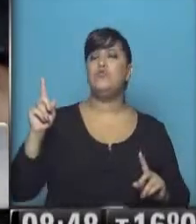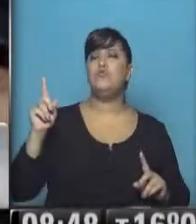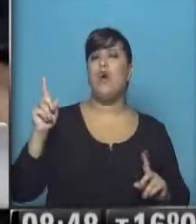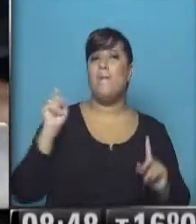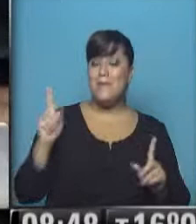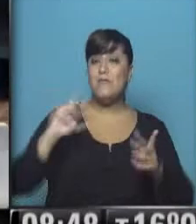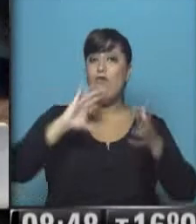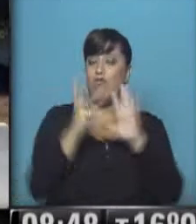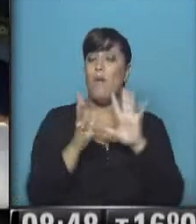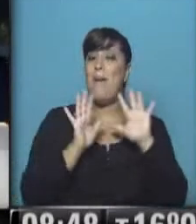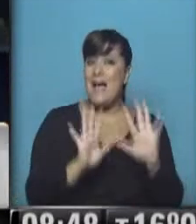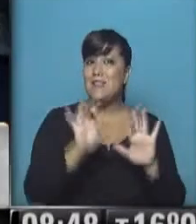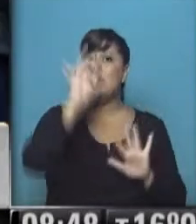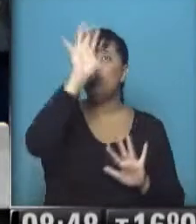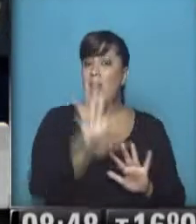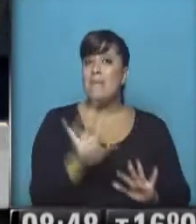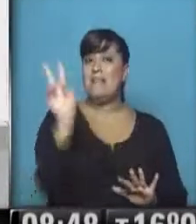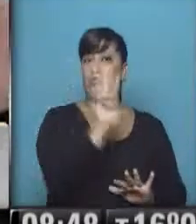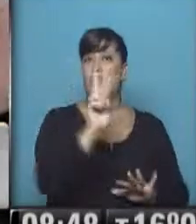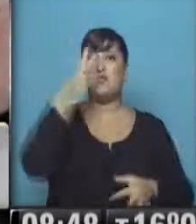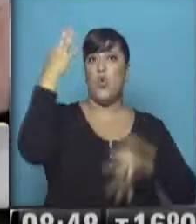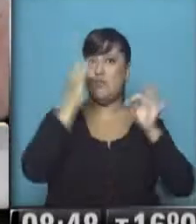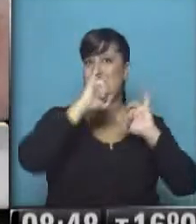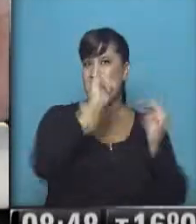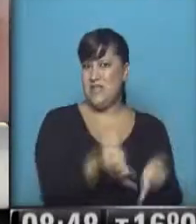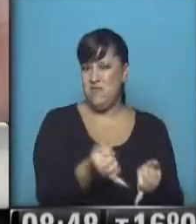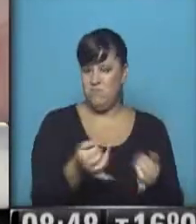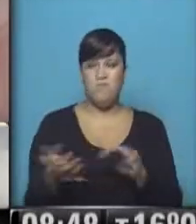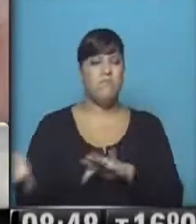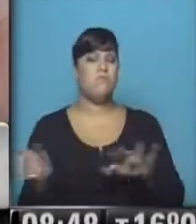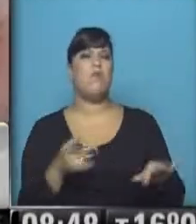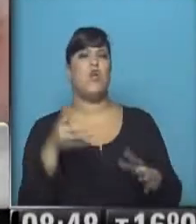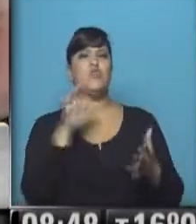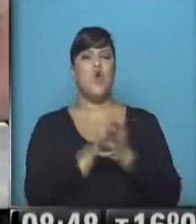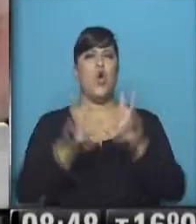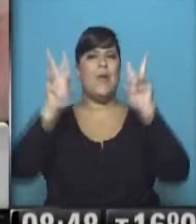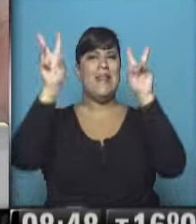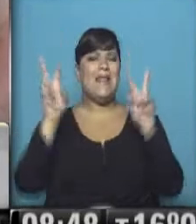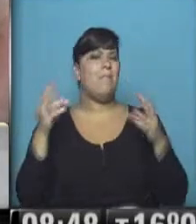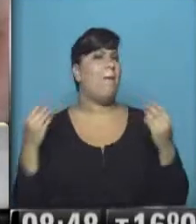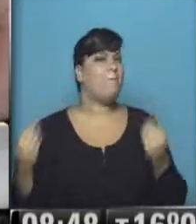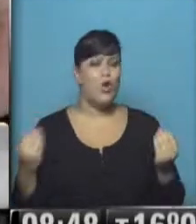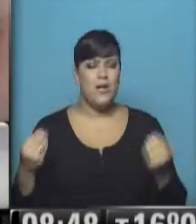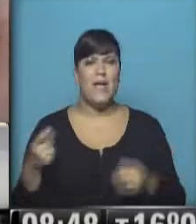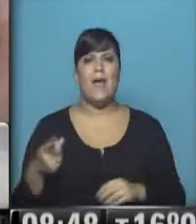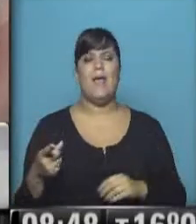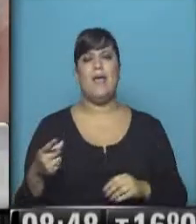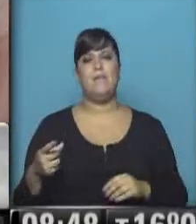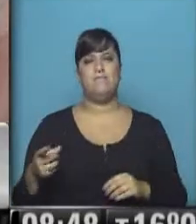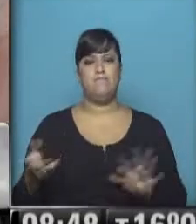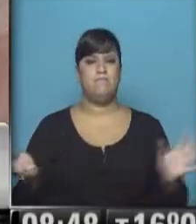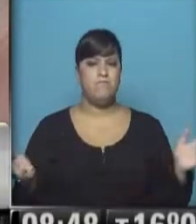actividades solo se pueden hacer con autorización judicial. Con respecto a la razón por la cual